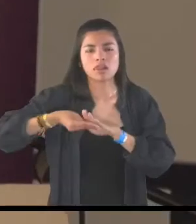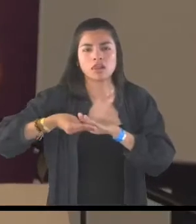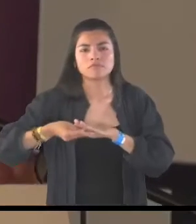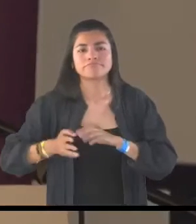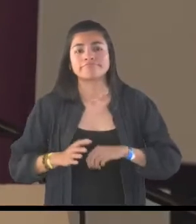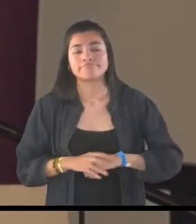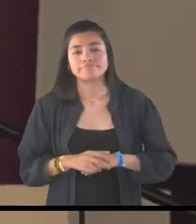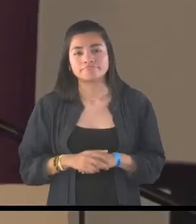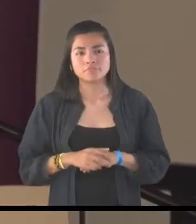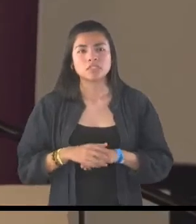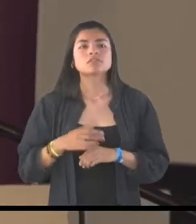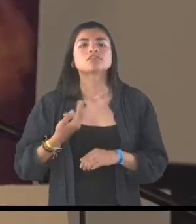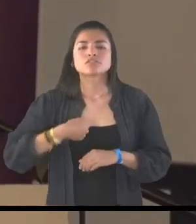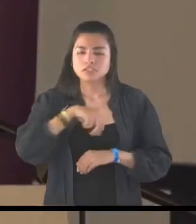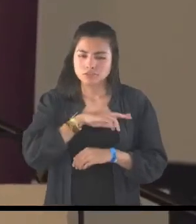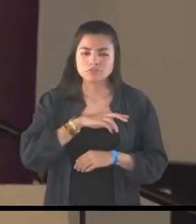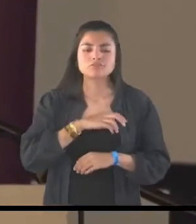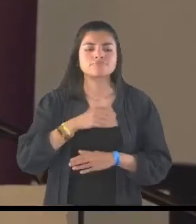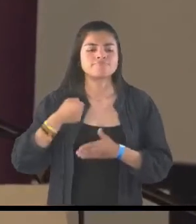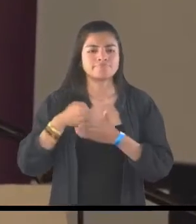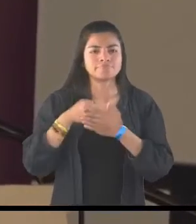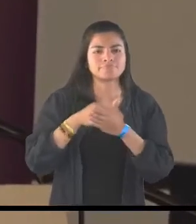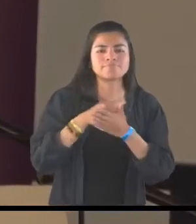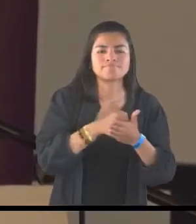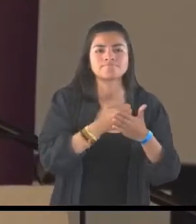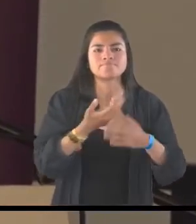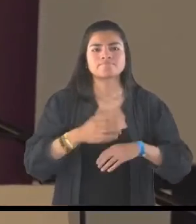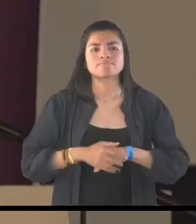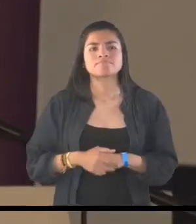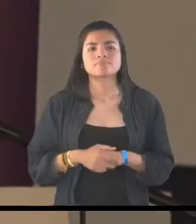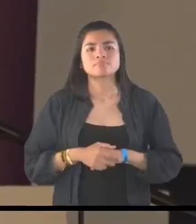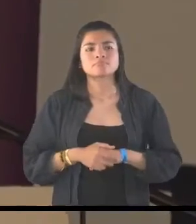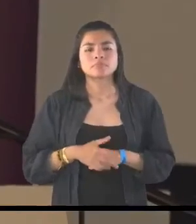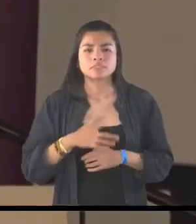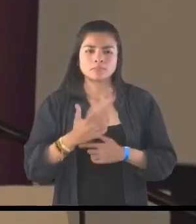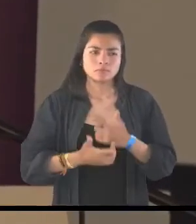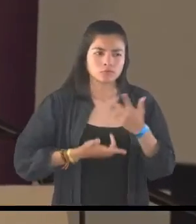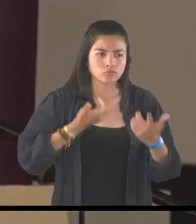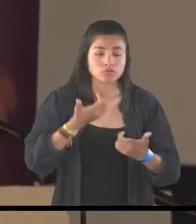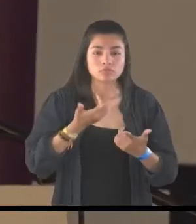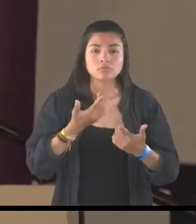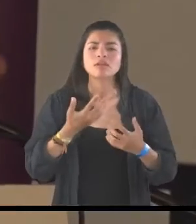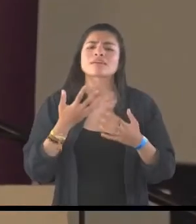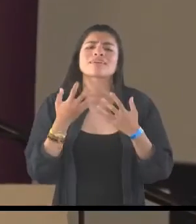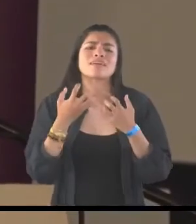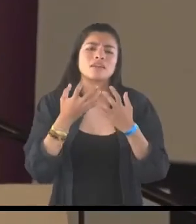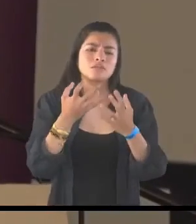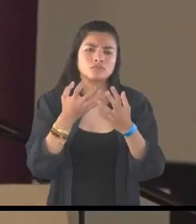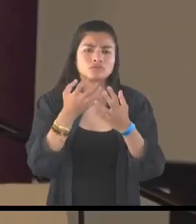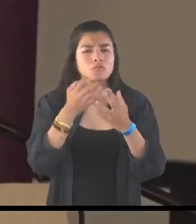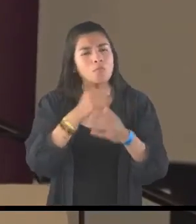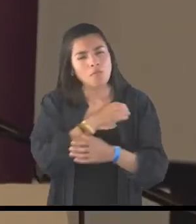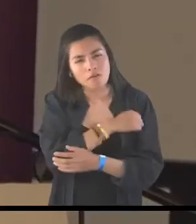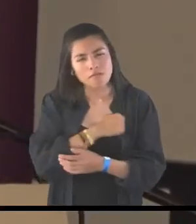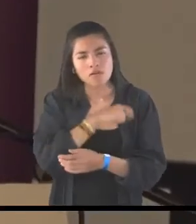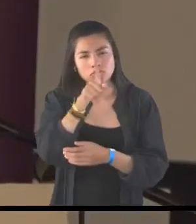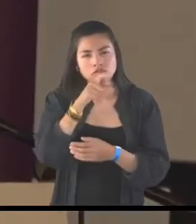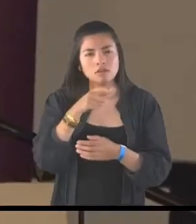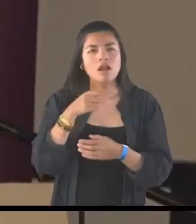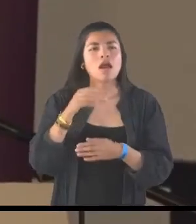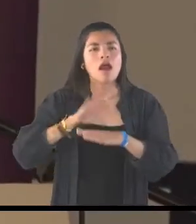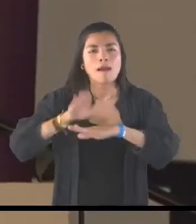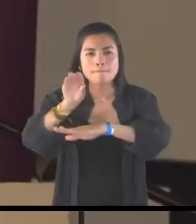nosotros estamos dando esa pelea. Y queremos, por favor, desde aquí les hago un llamado, que apoyen al presidente de la República.